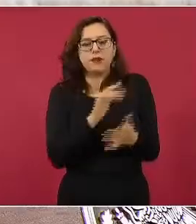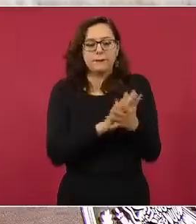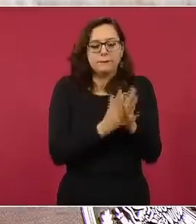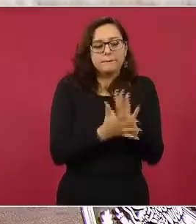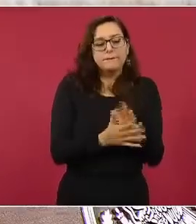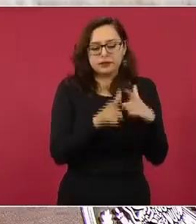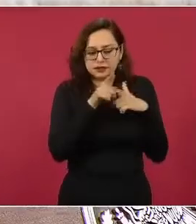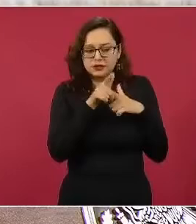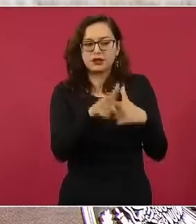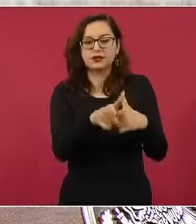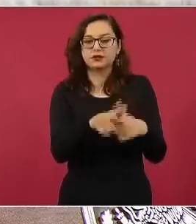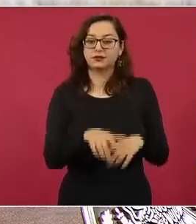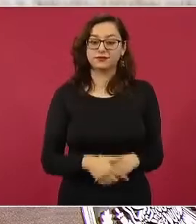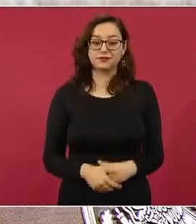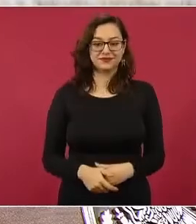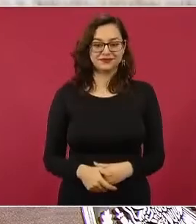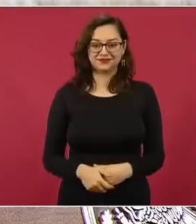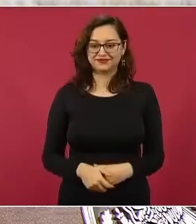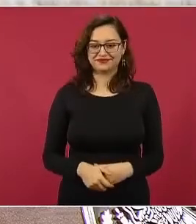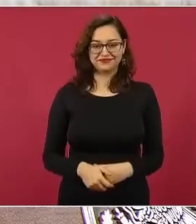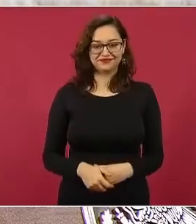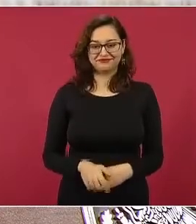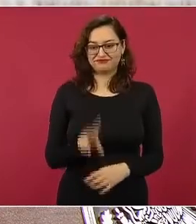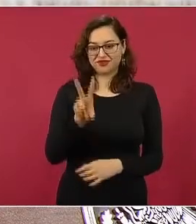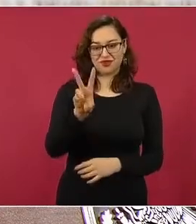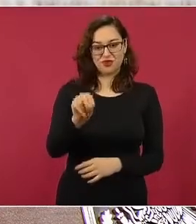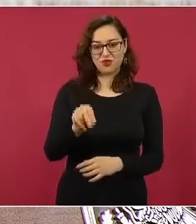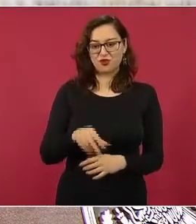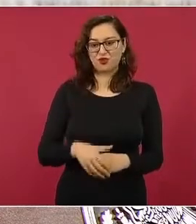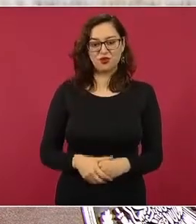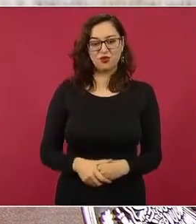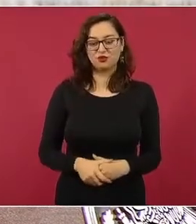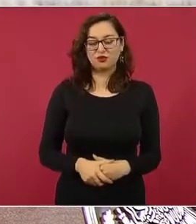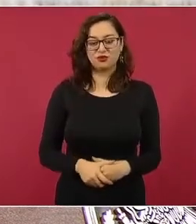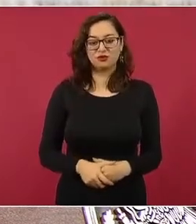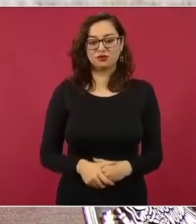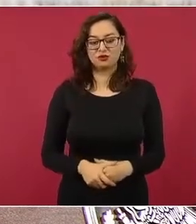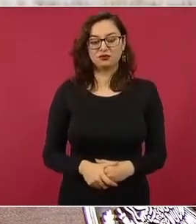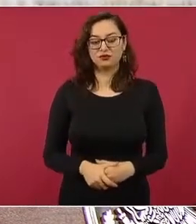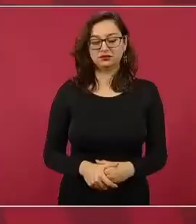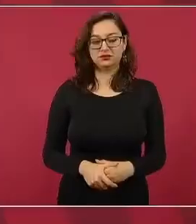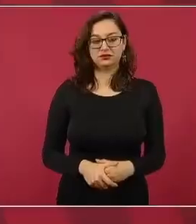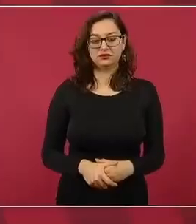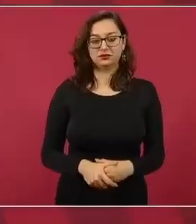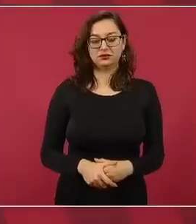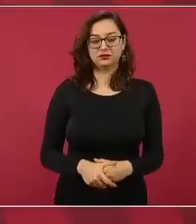que íbamos a dar marcha atrás,